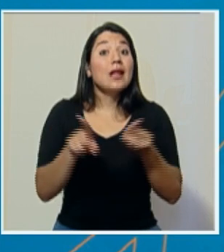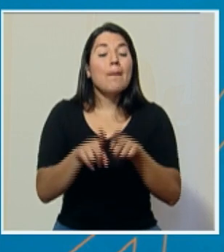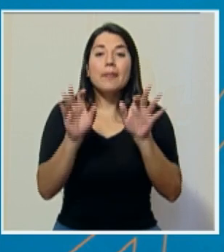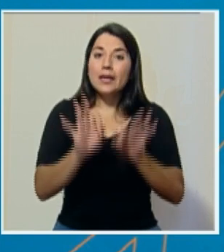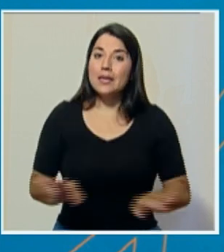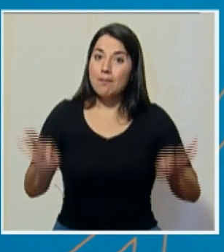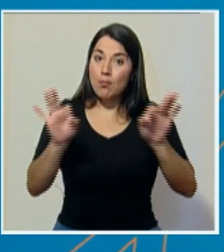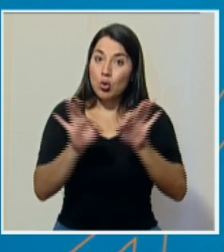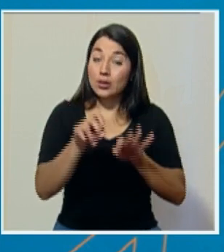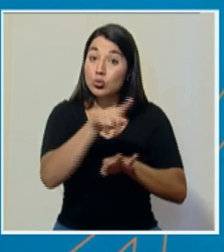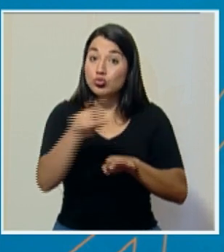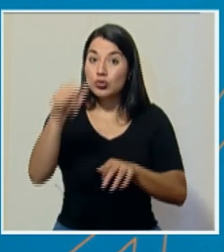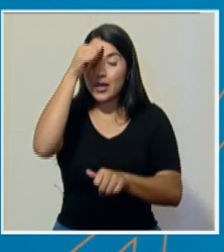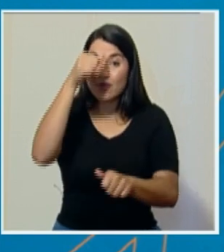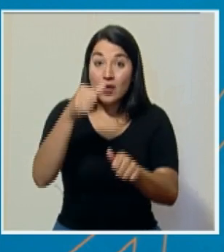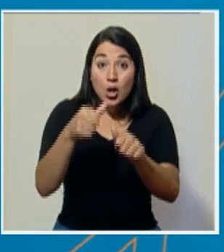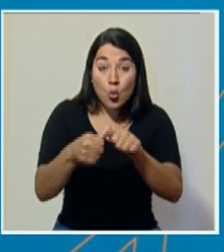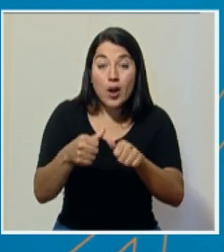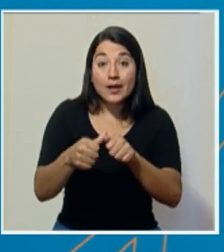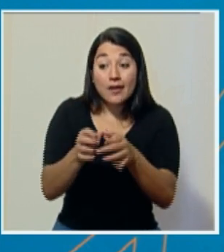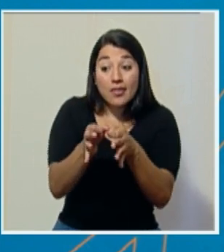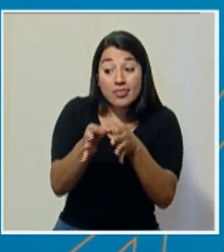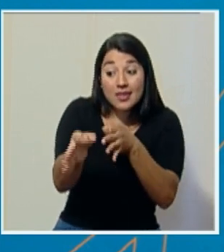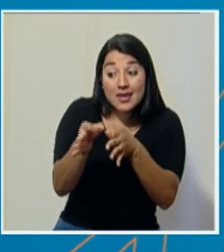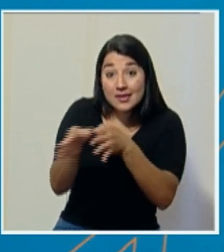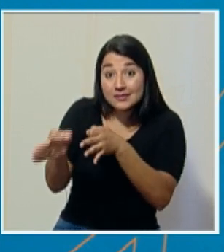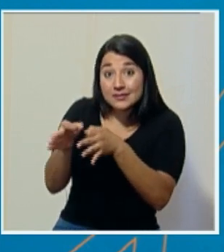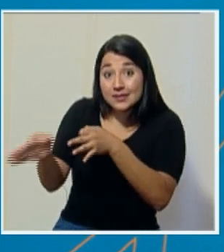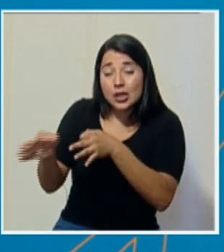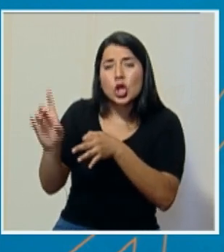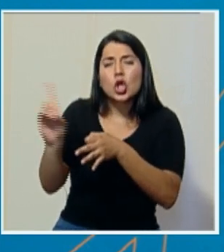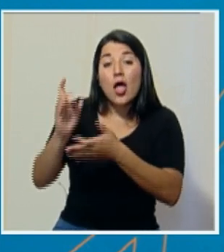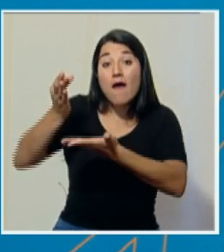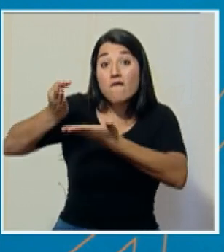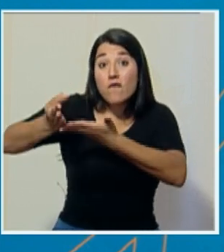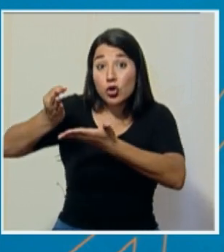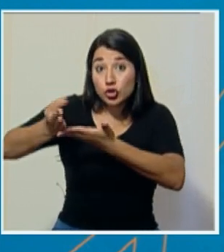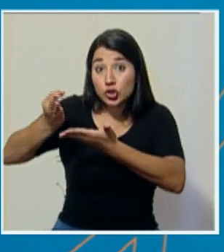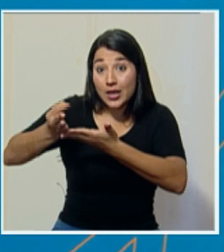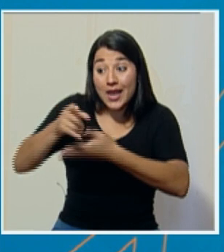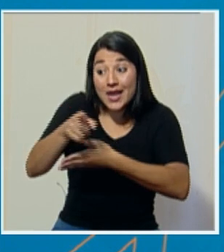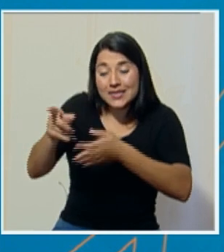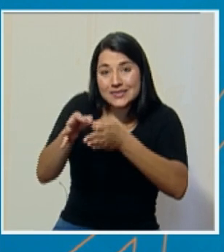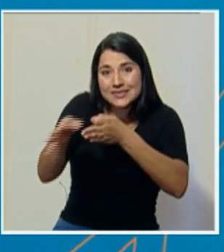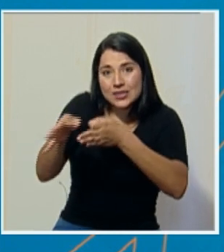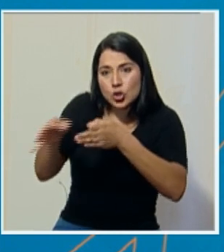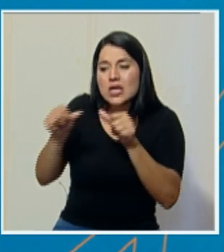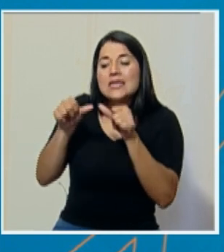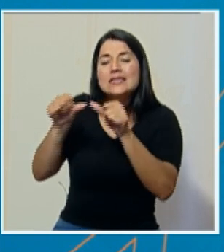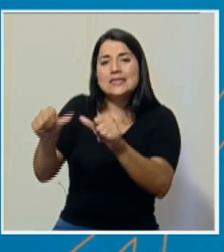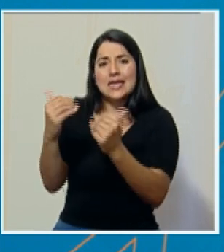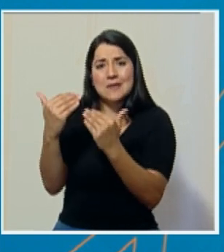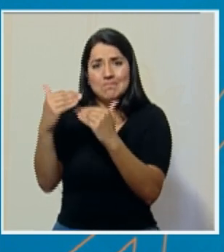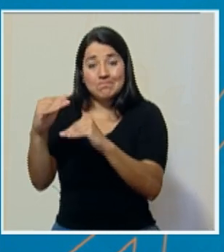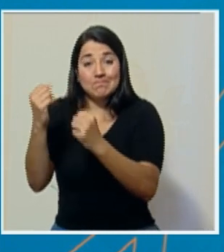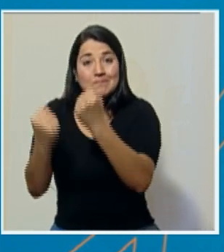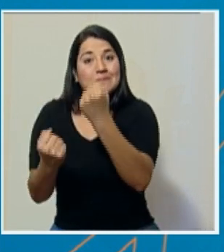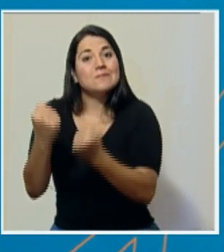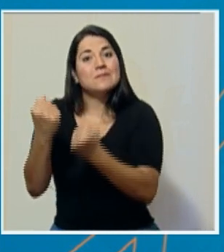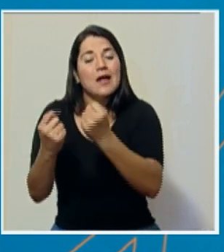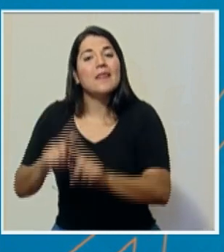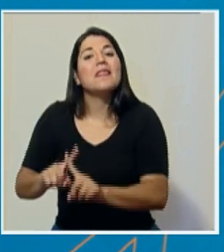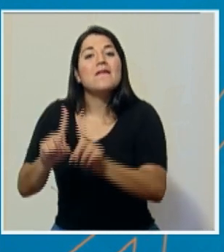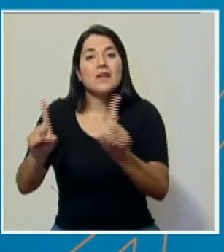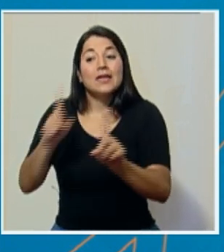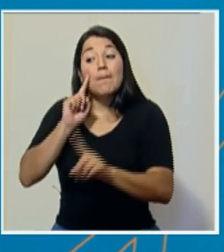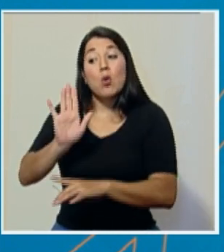es importante recordar que los distritos en la zona fronteriza mantienen la restricción vehicular diferenciada